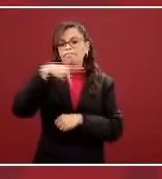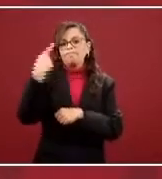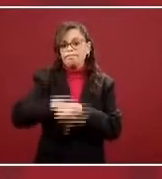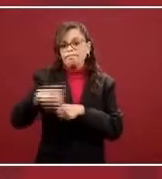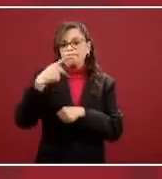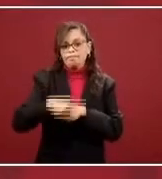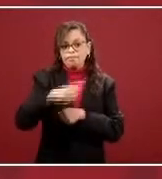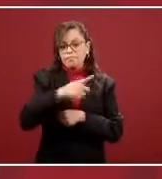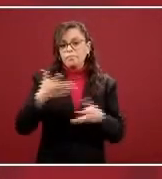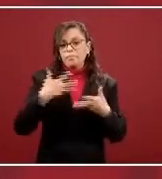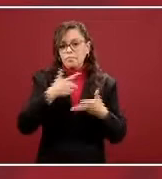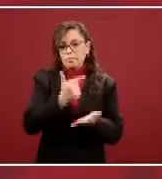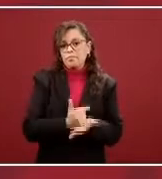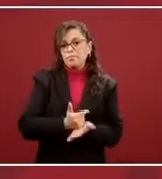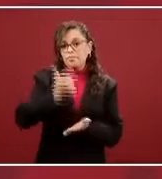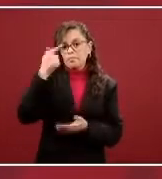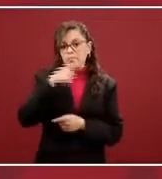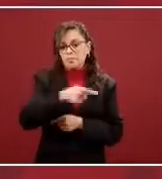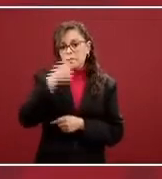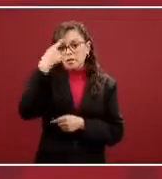de sobreinfectarse con